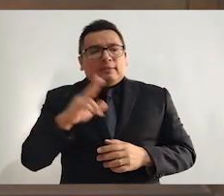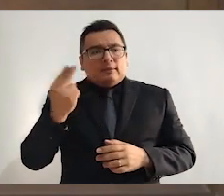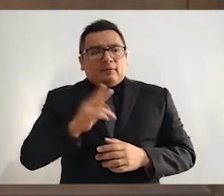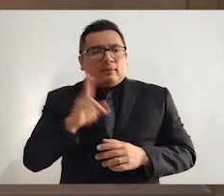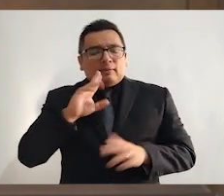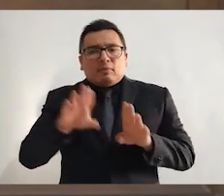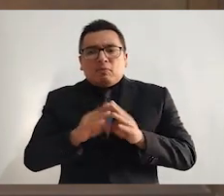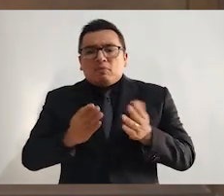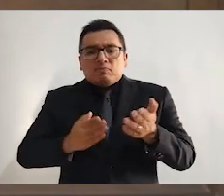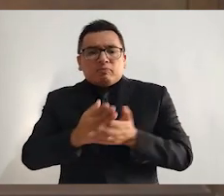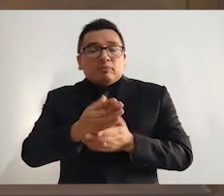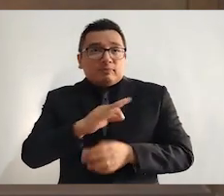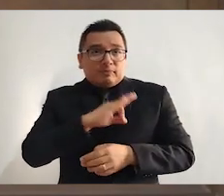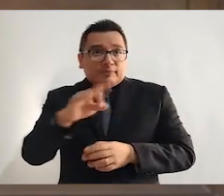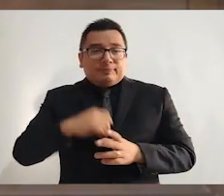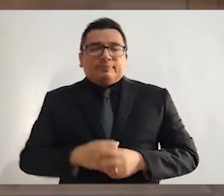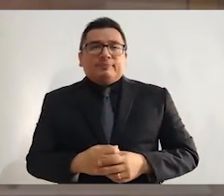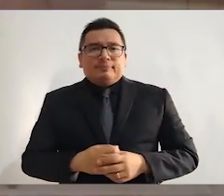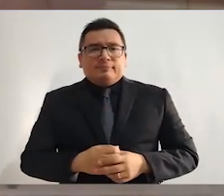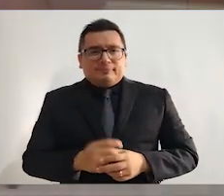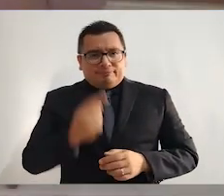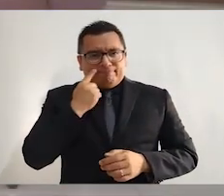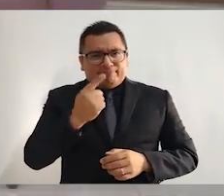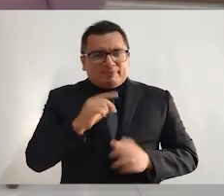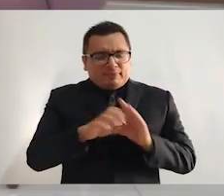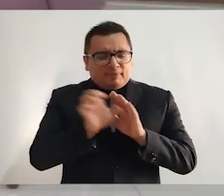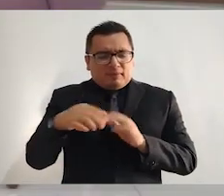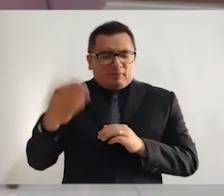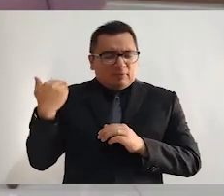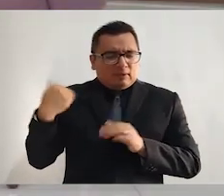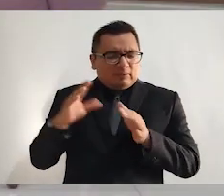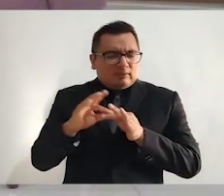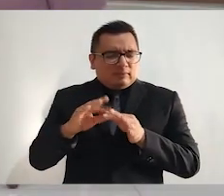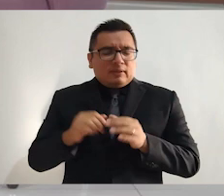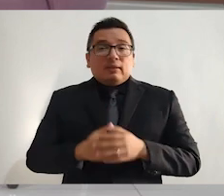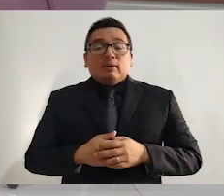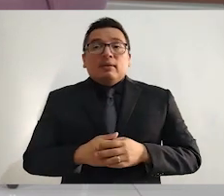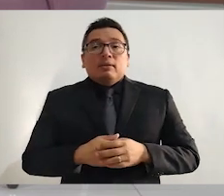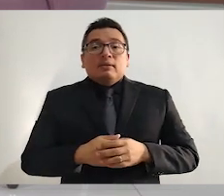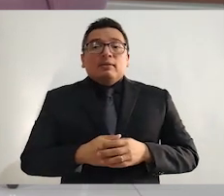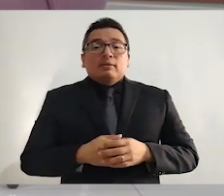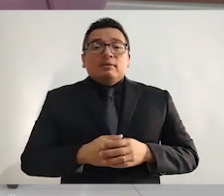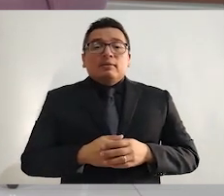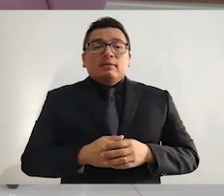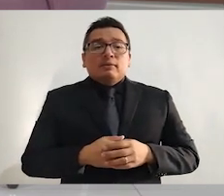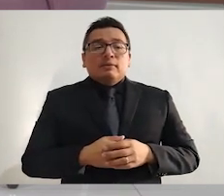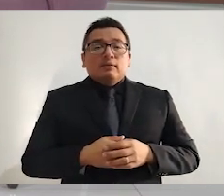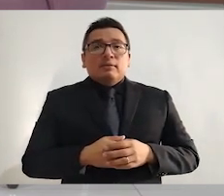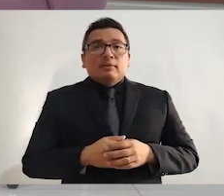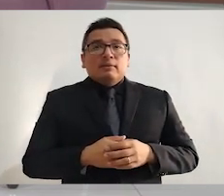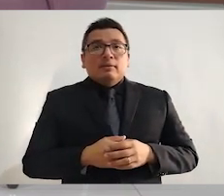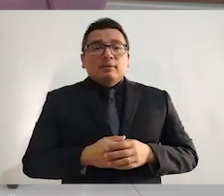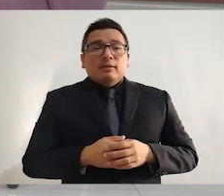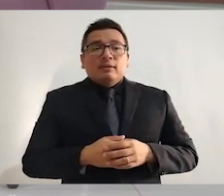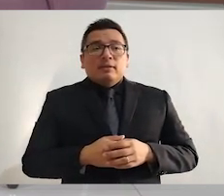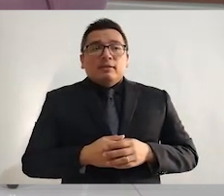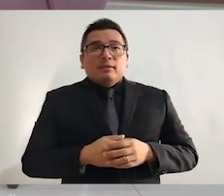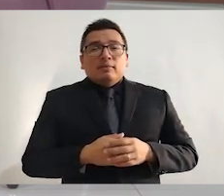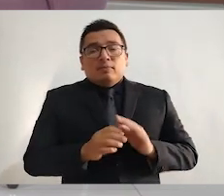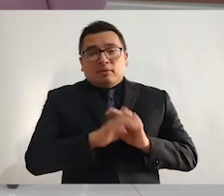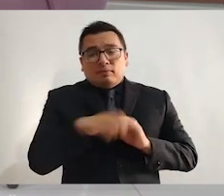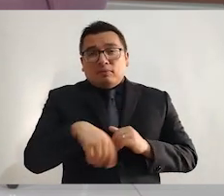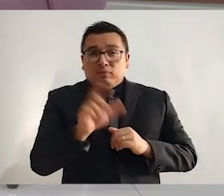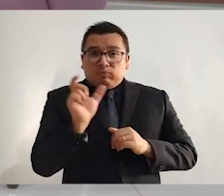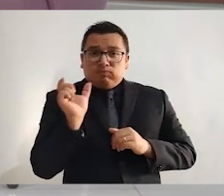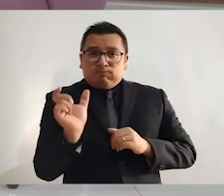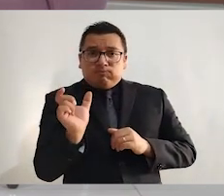acceso. Por ejemplo, ahorita comentaba, licenciada Paulina, algo que creo que es importante especificar, la cuestión de la credencial